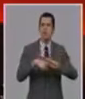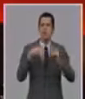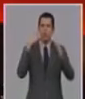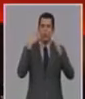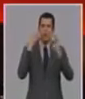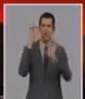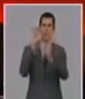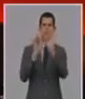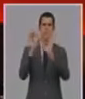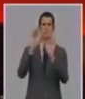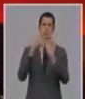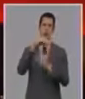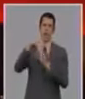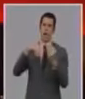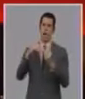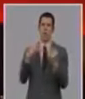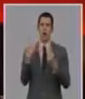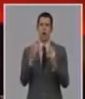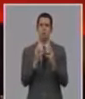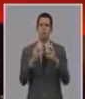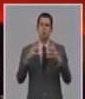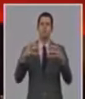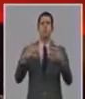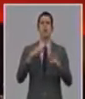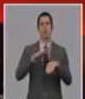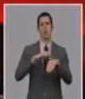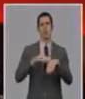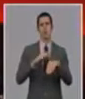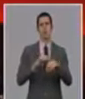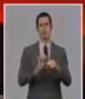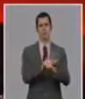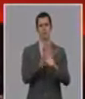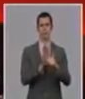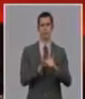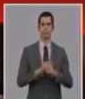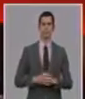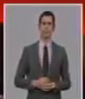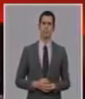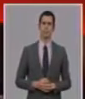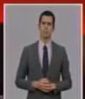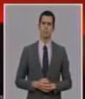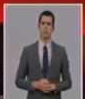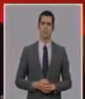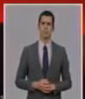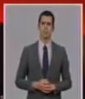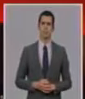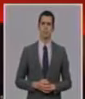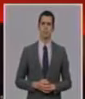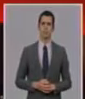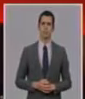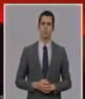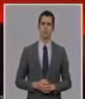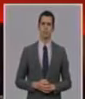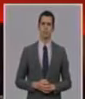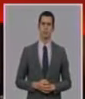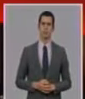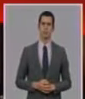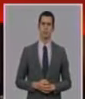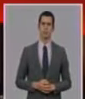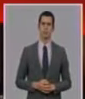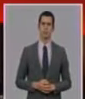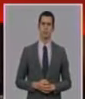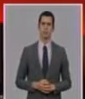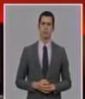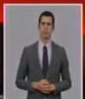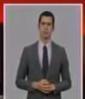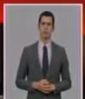de demostrar el daño renal asociado significativamente con el estado de gravedad del paciente. Y además de esto, pues por tanto